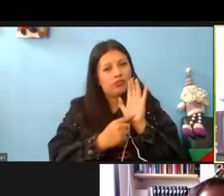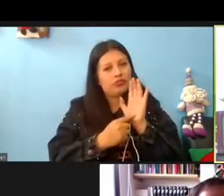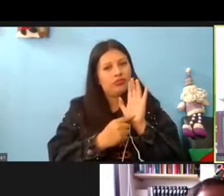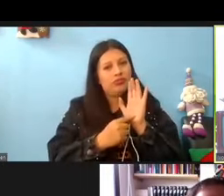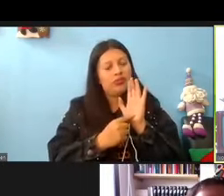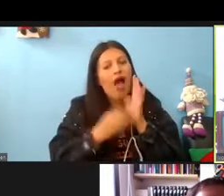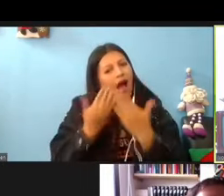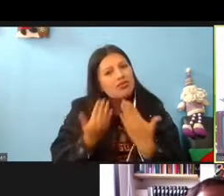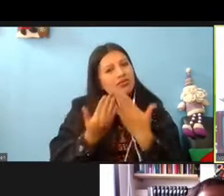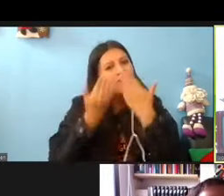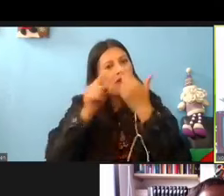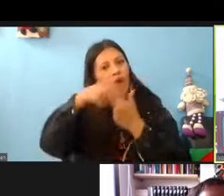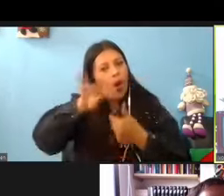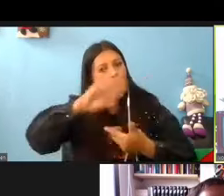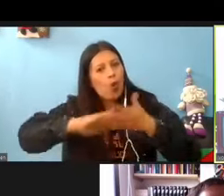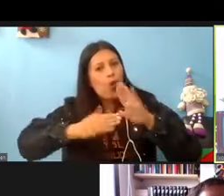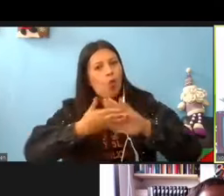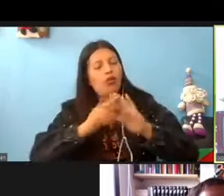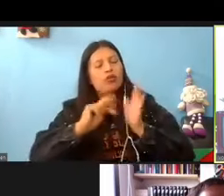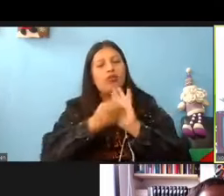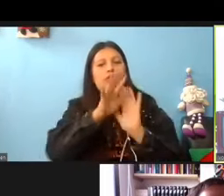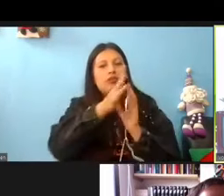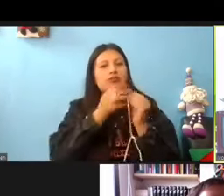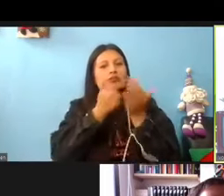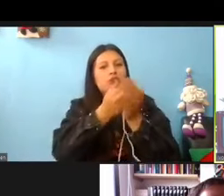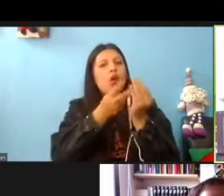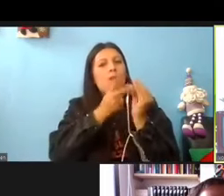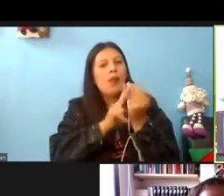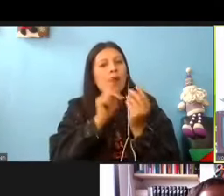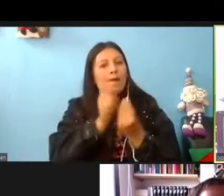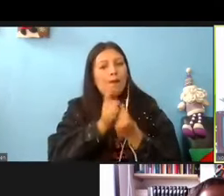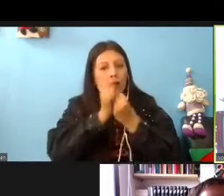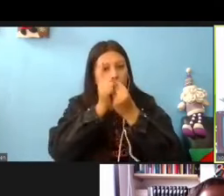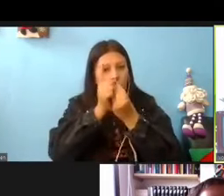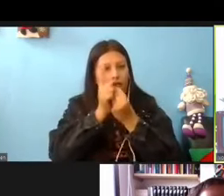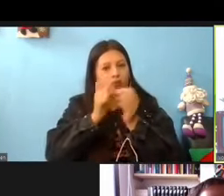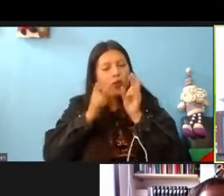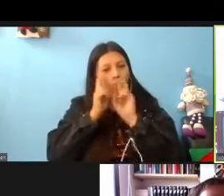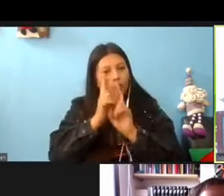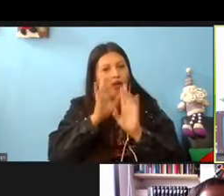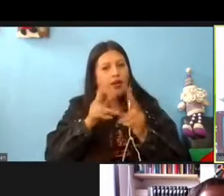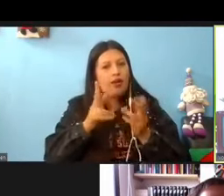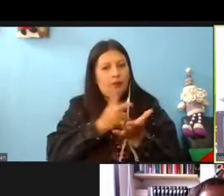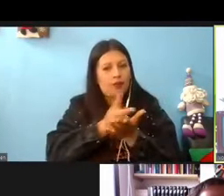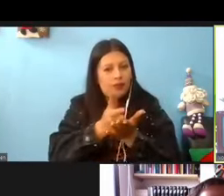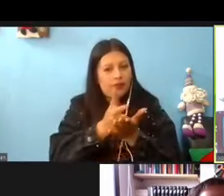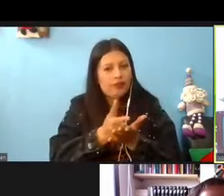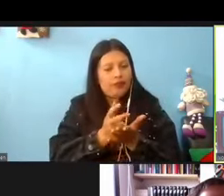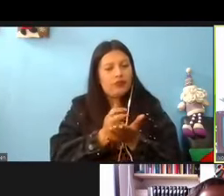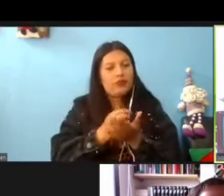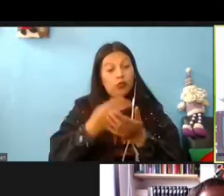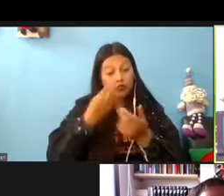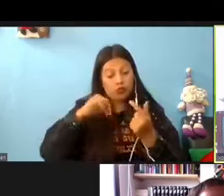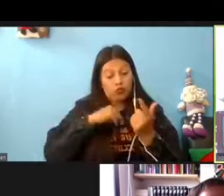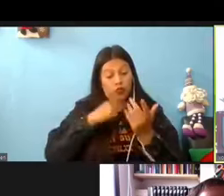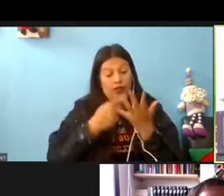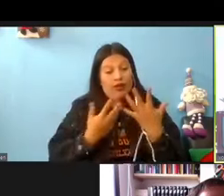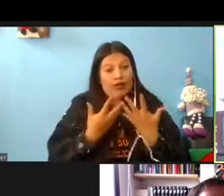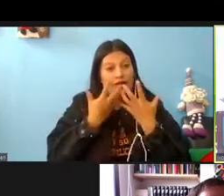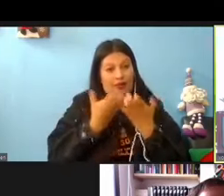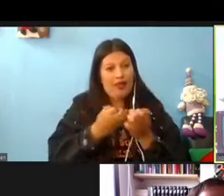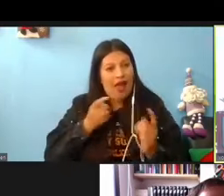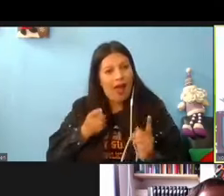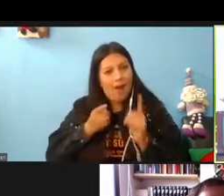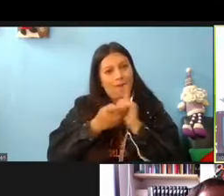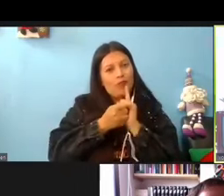pueda servir a las comunidades como una herramienta política para proponerse el cambio. Porque lo que nosotros queremos es el cambio